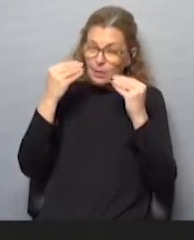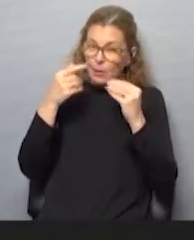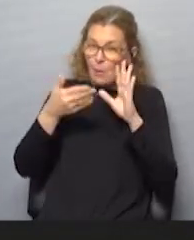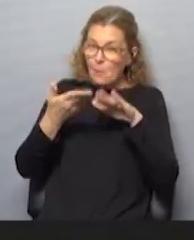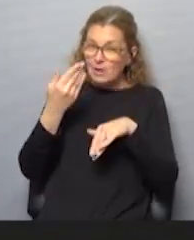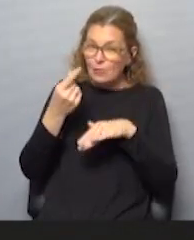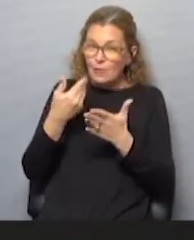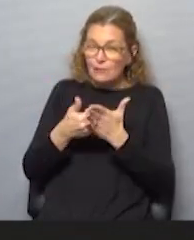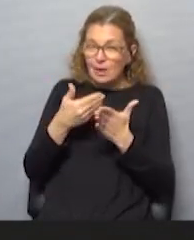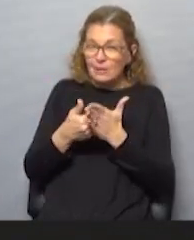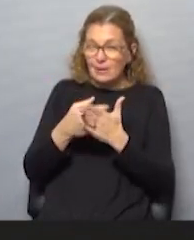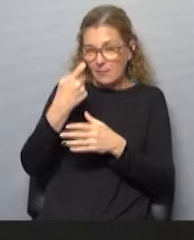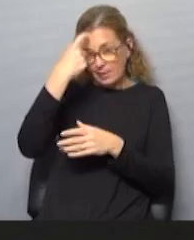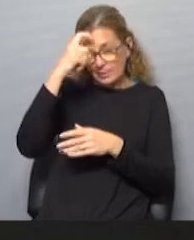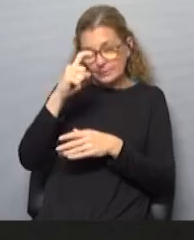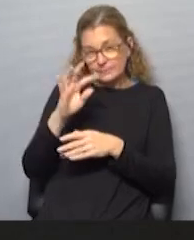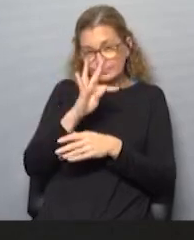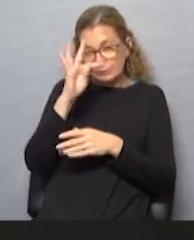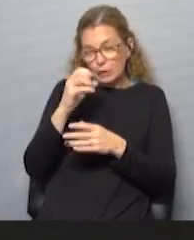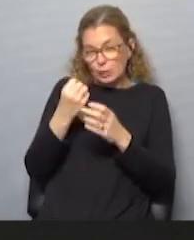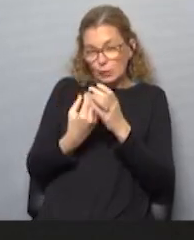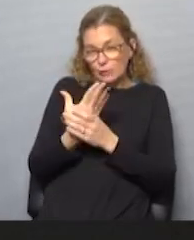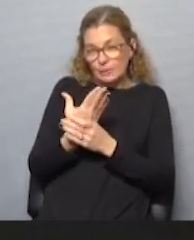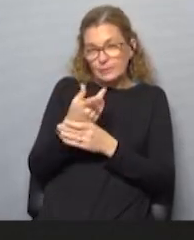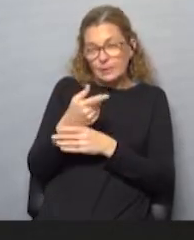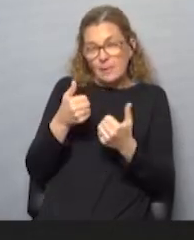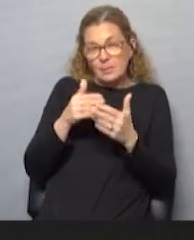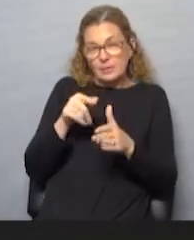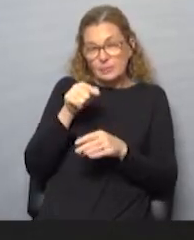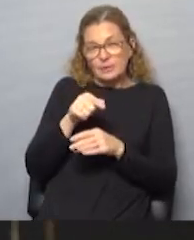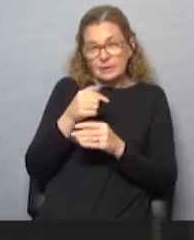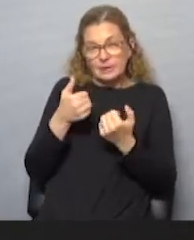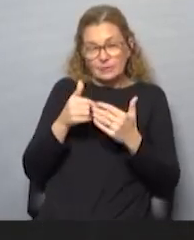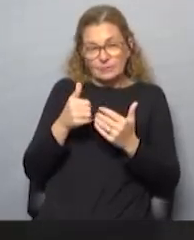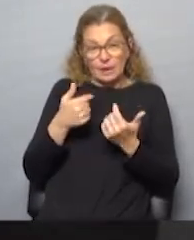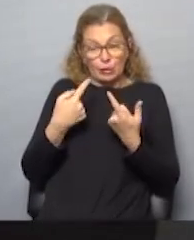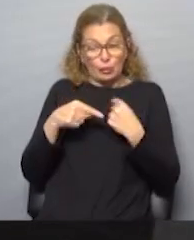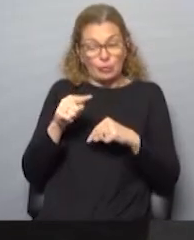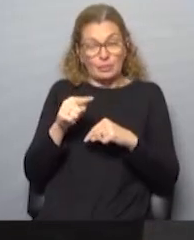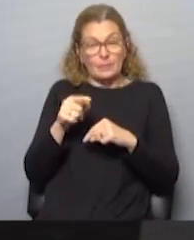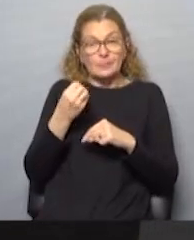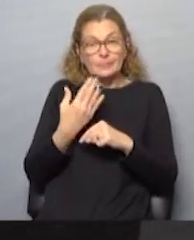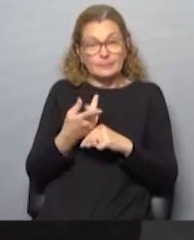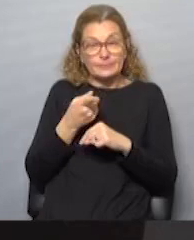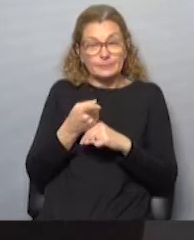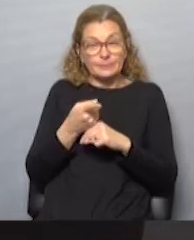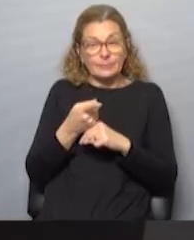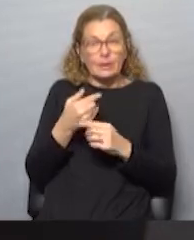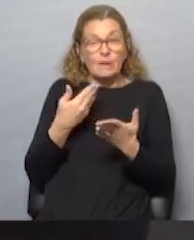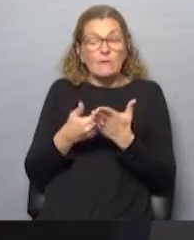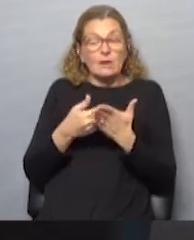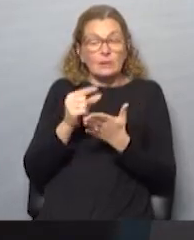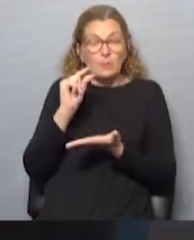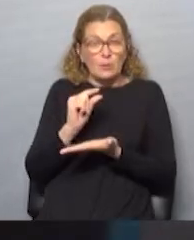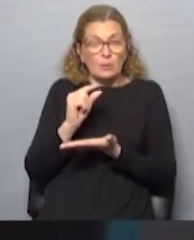insuficiente para ciencia tecnología innovación bien empecemos por ahí entonces este porque es insuficiente y